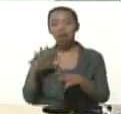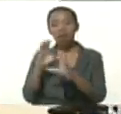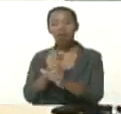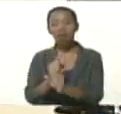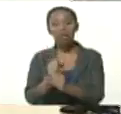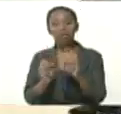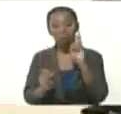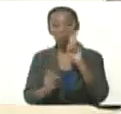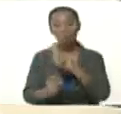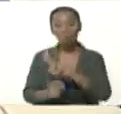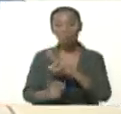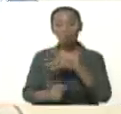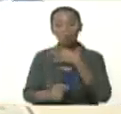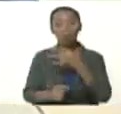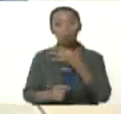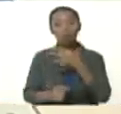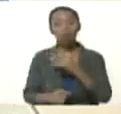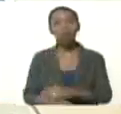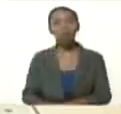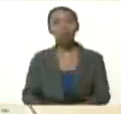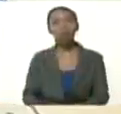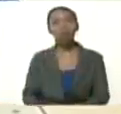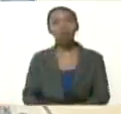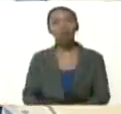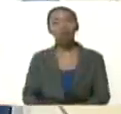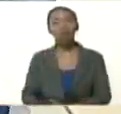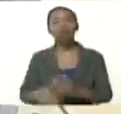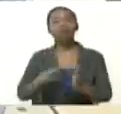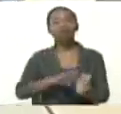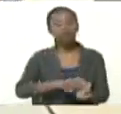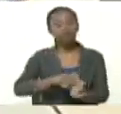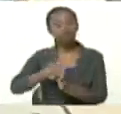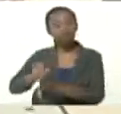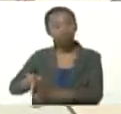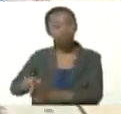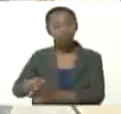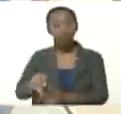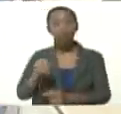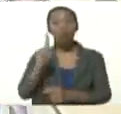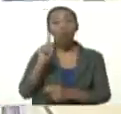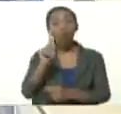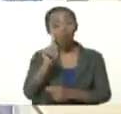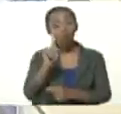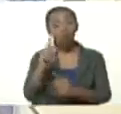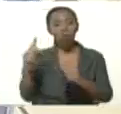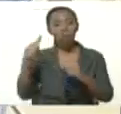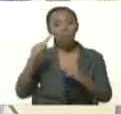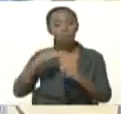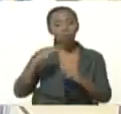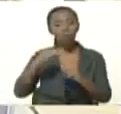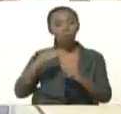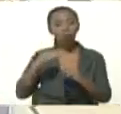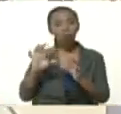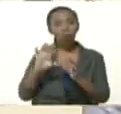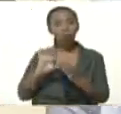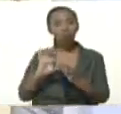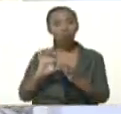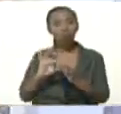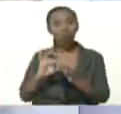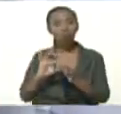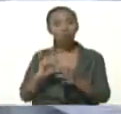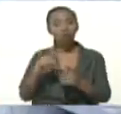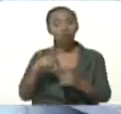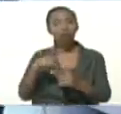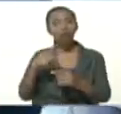consigna, excelente. Así es, presidente, adicional, un plus que tenemos, además de la versión digital. Criptolago del